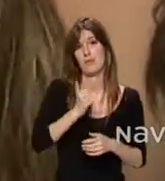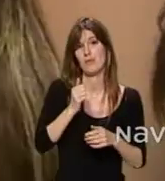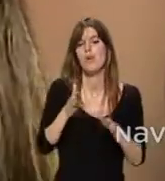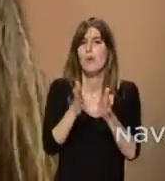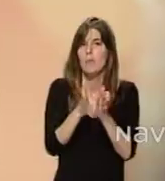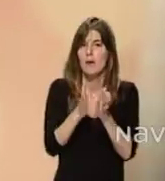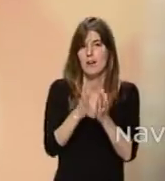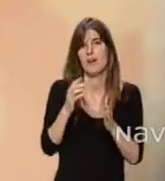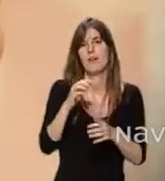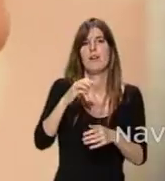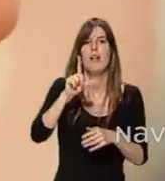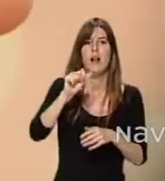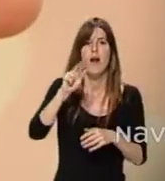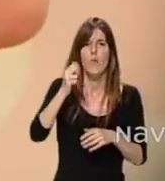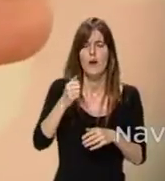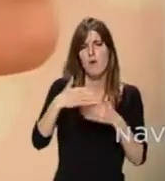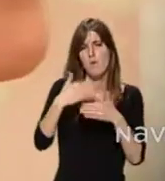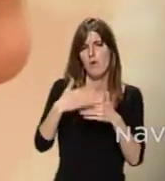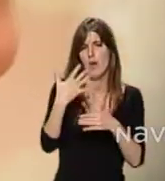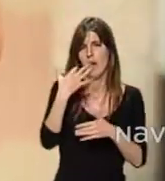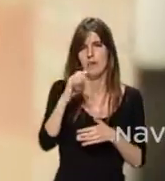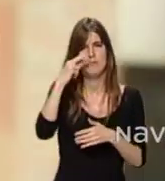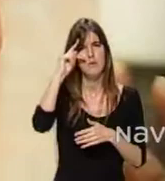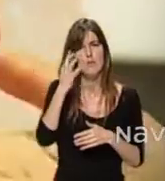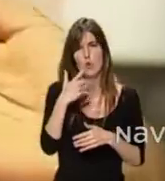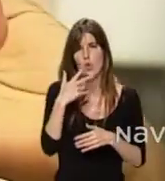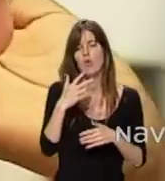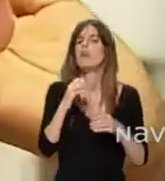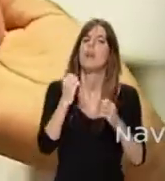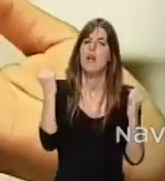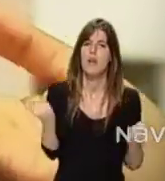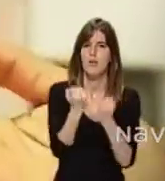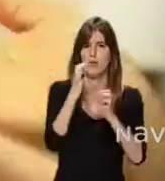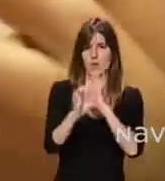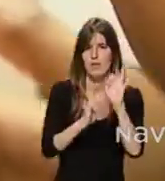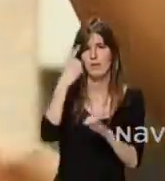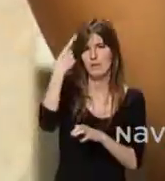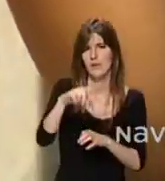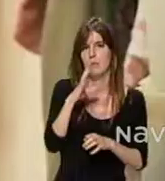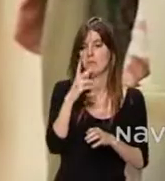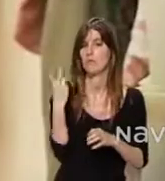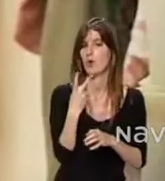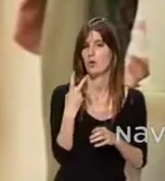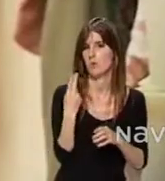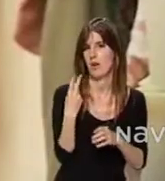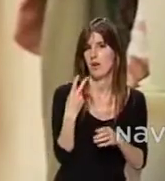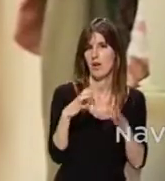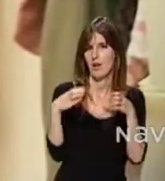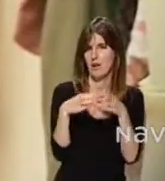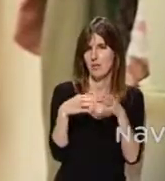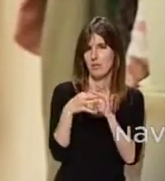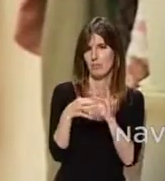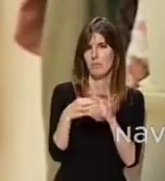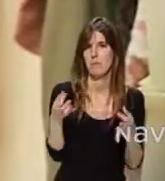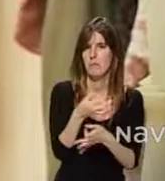le gusta mucho la moda, sabe mucho y también de organización de eventos y así y entonces dijimos, bueno, pues yo creo que hacemos ahí buen equipo para